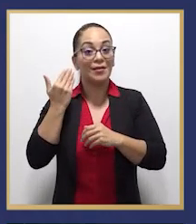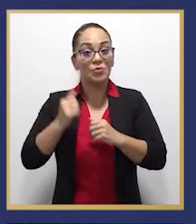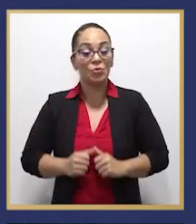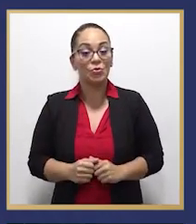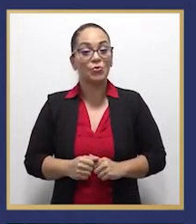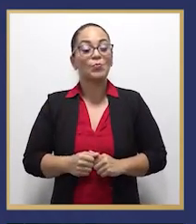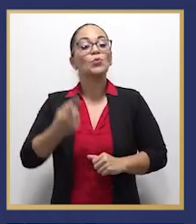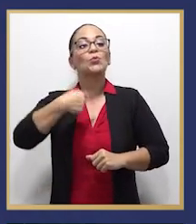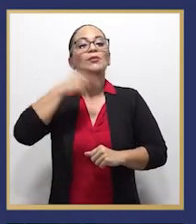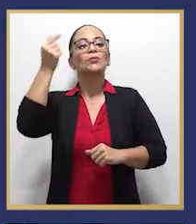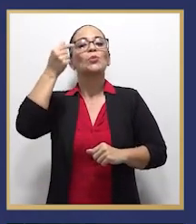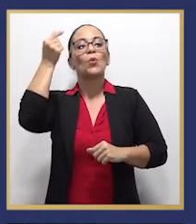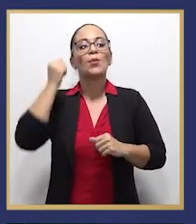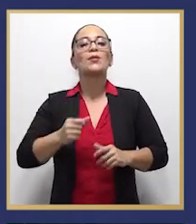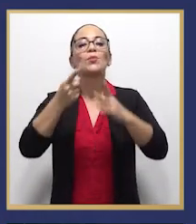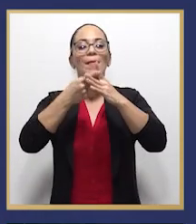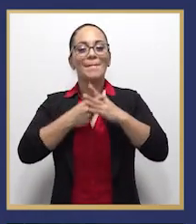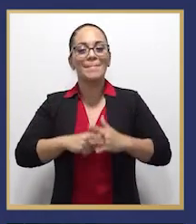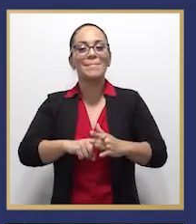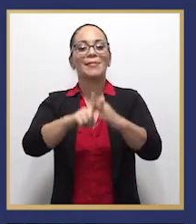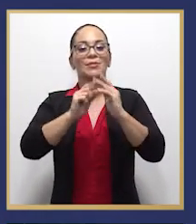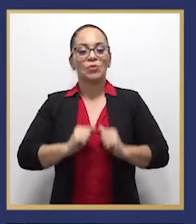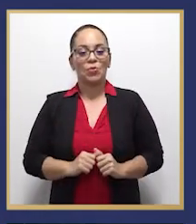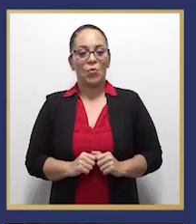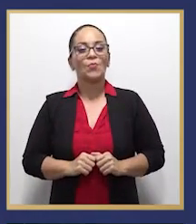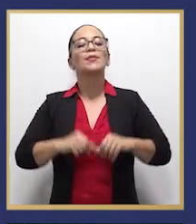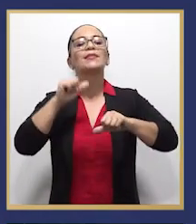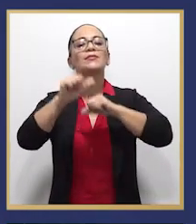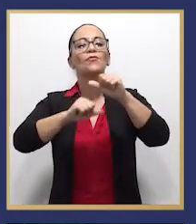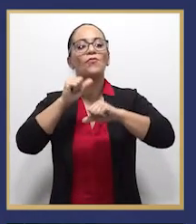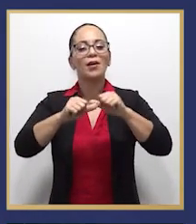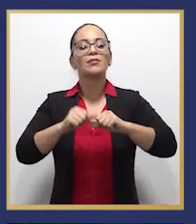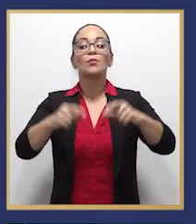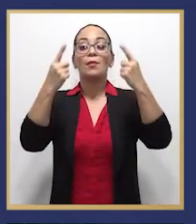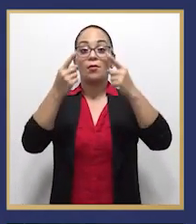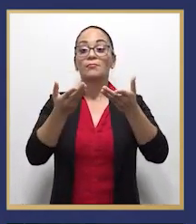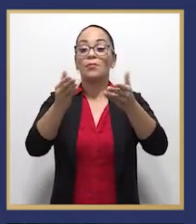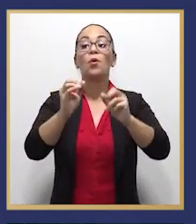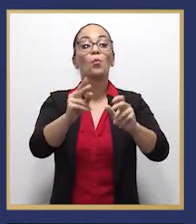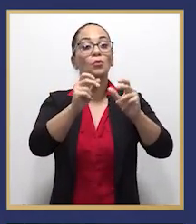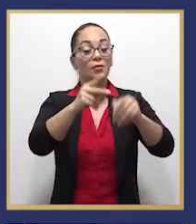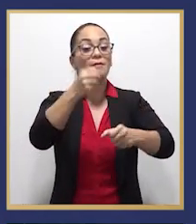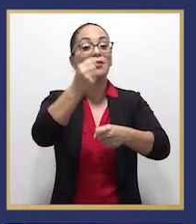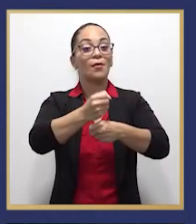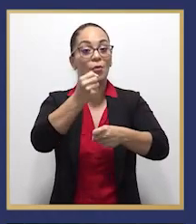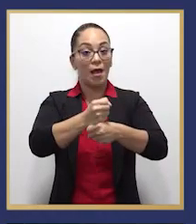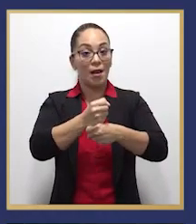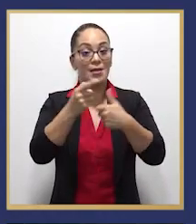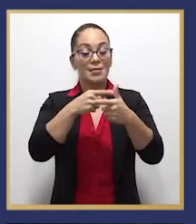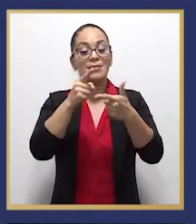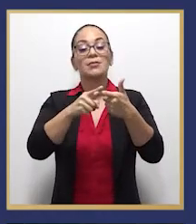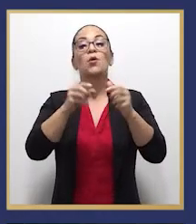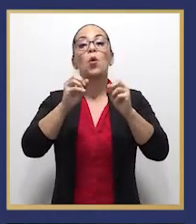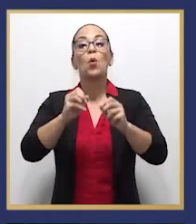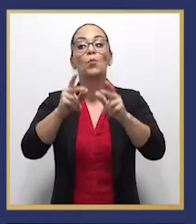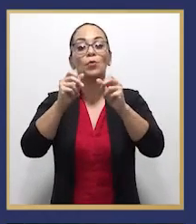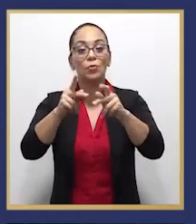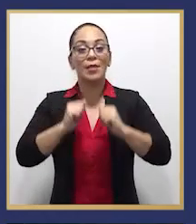años este gobierno empezó el esfuerzo por llevar oportunidades laborales